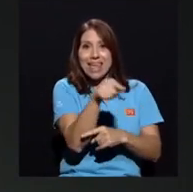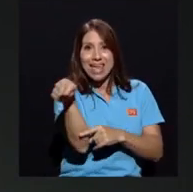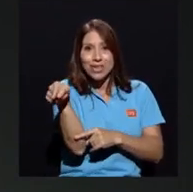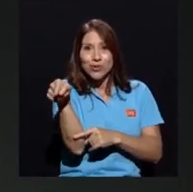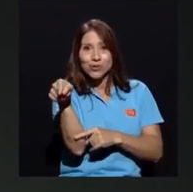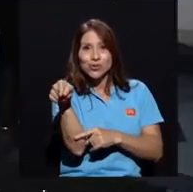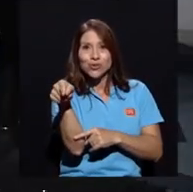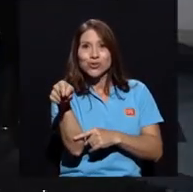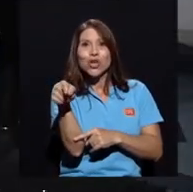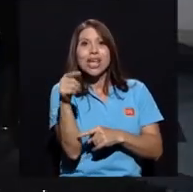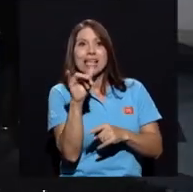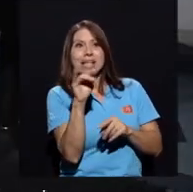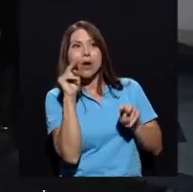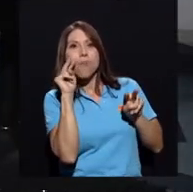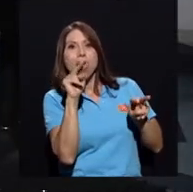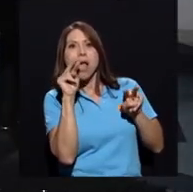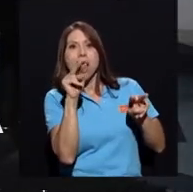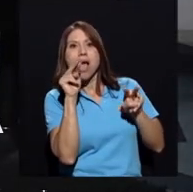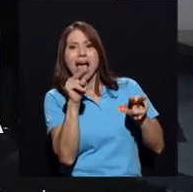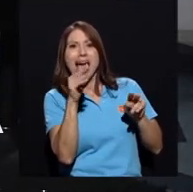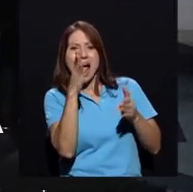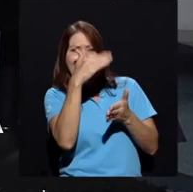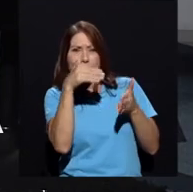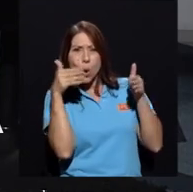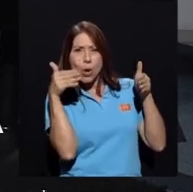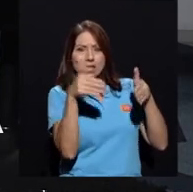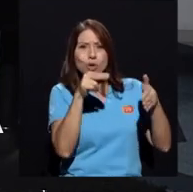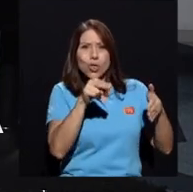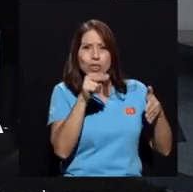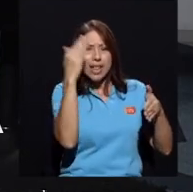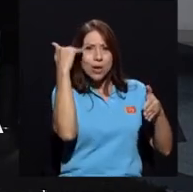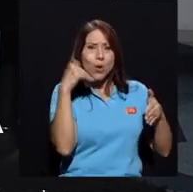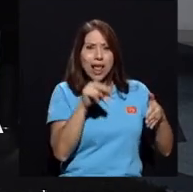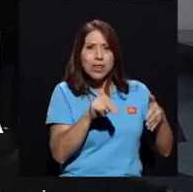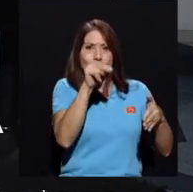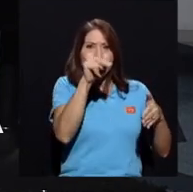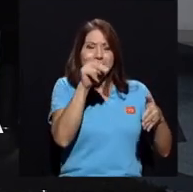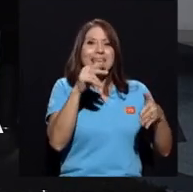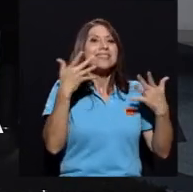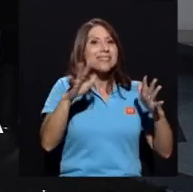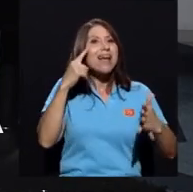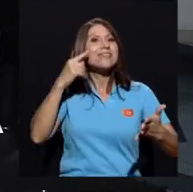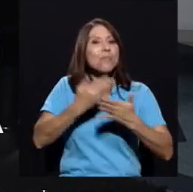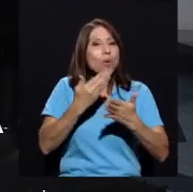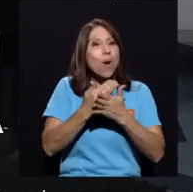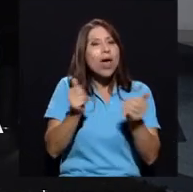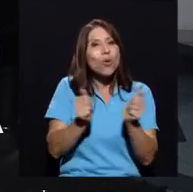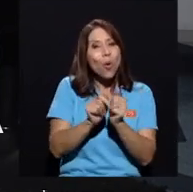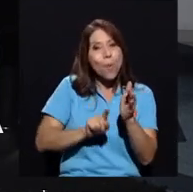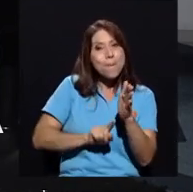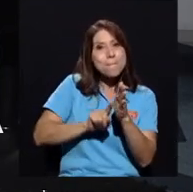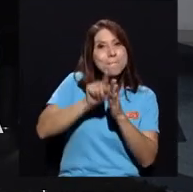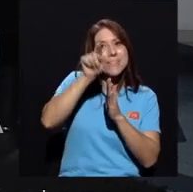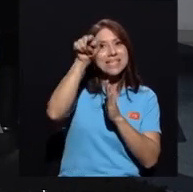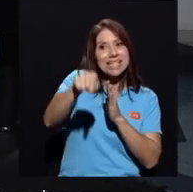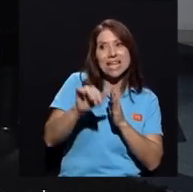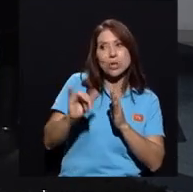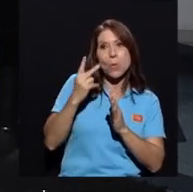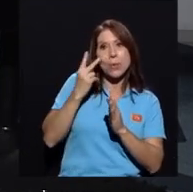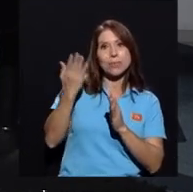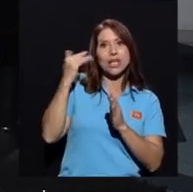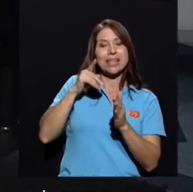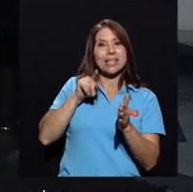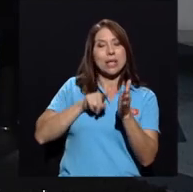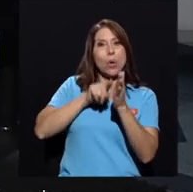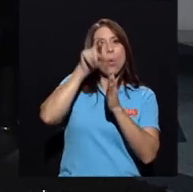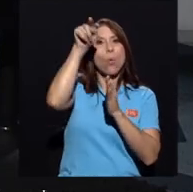al corazón de ellos. Estas sí podrían ser devastadas con los misiles que ya están probados de mediano alcance, como el que se acaba de probar, exactamente, como